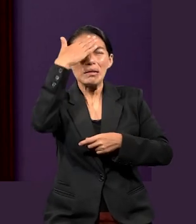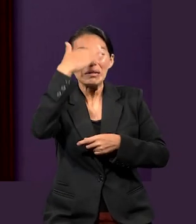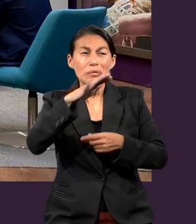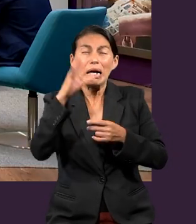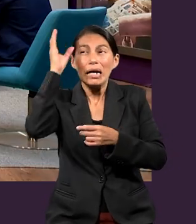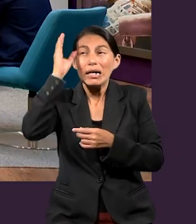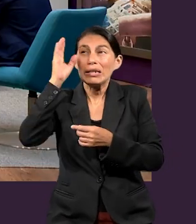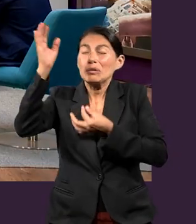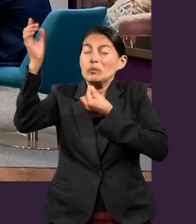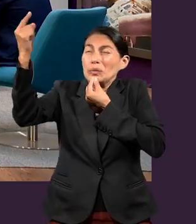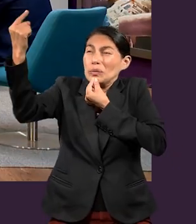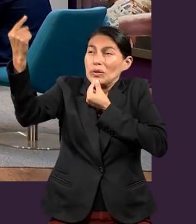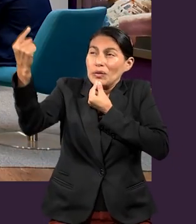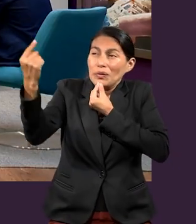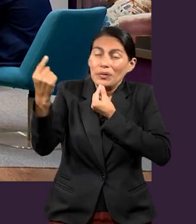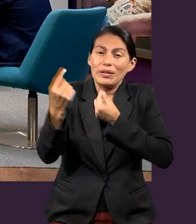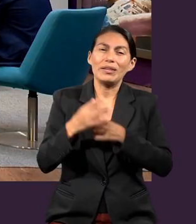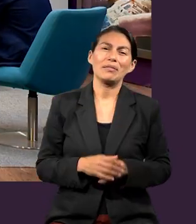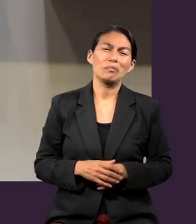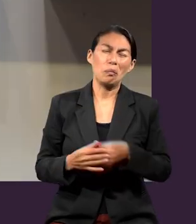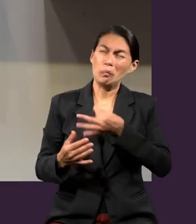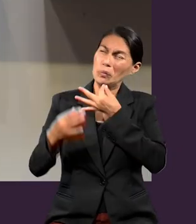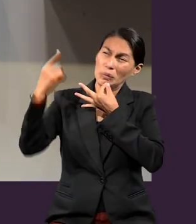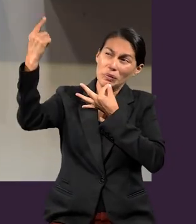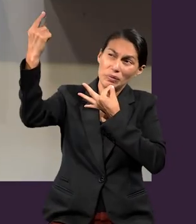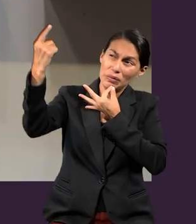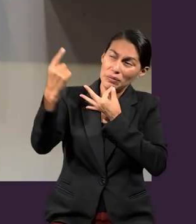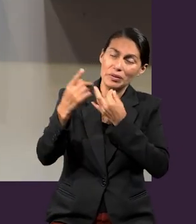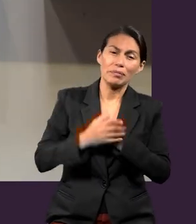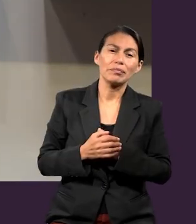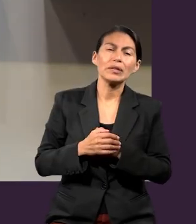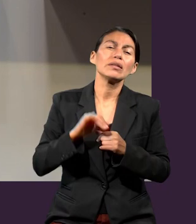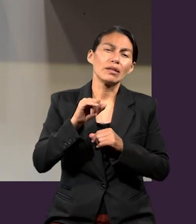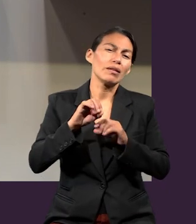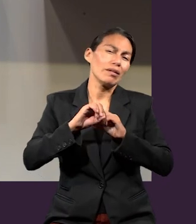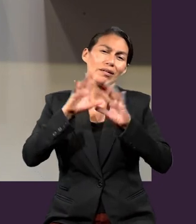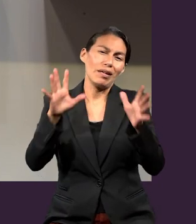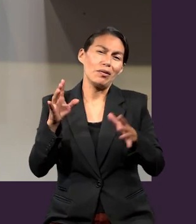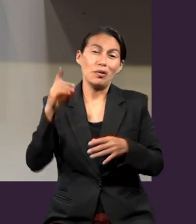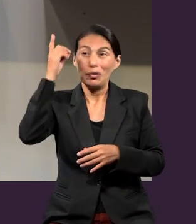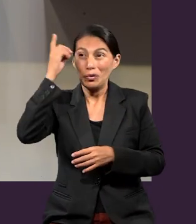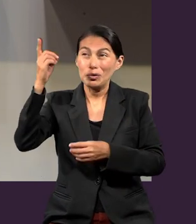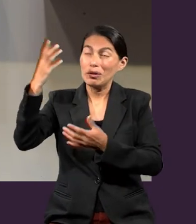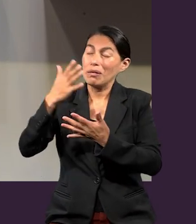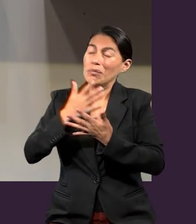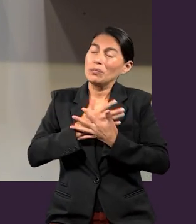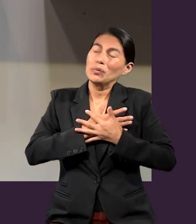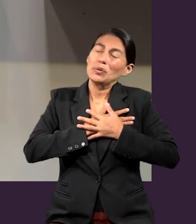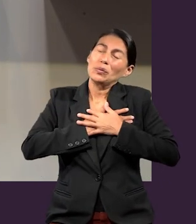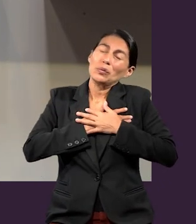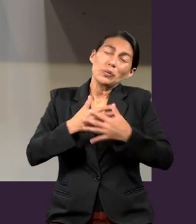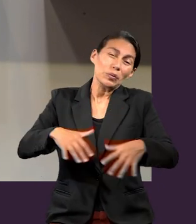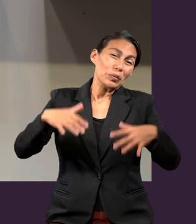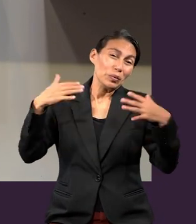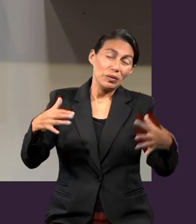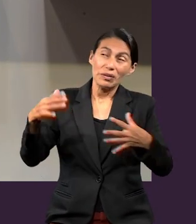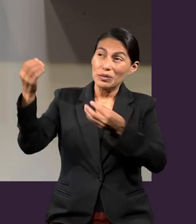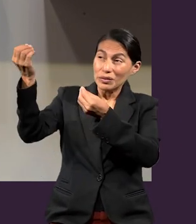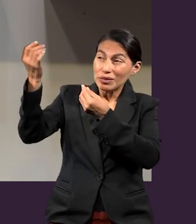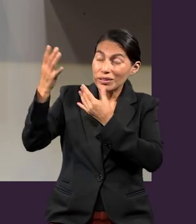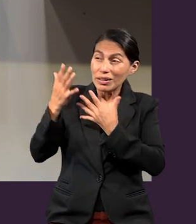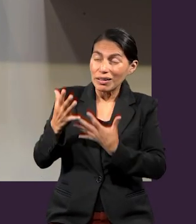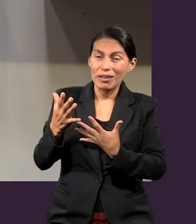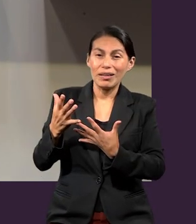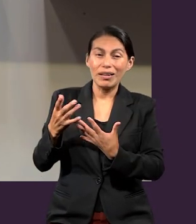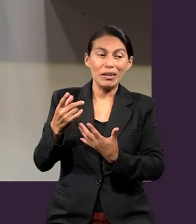Él viene pronto. Claro. Así es. Yo creo que tenemos una gran deuda con el cielo. El poder recibir tanto amor de